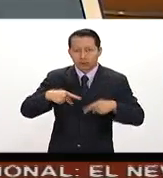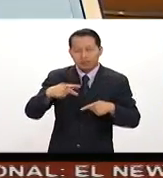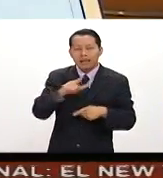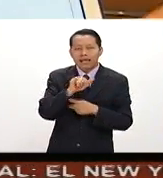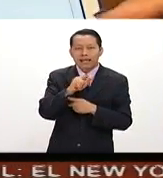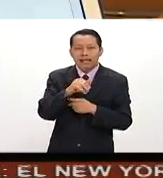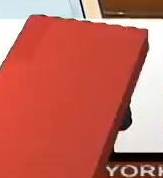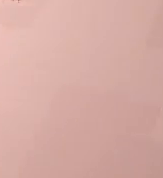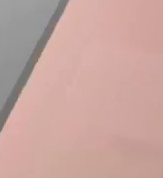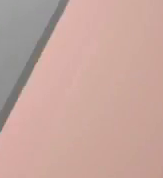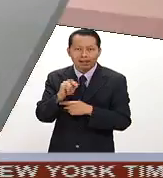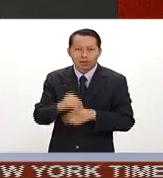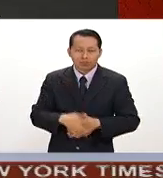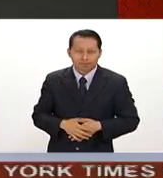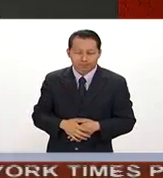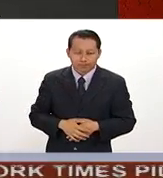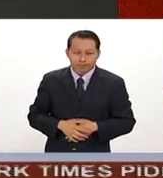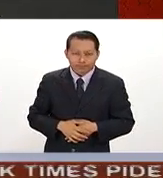Liliana Sotelo.